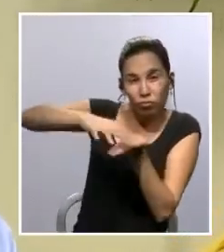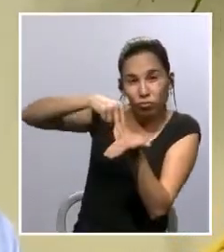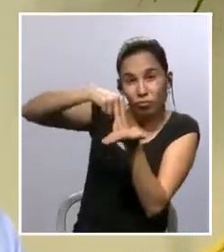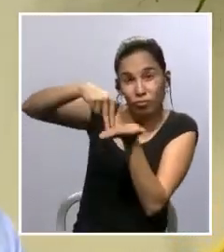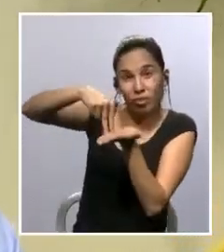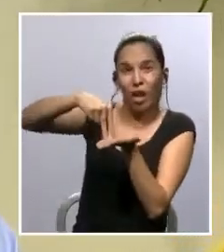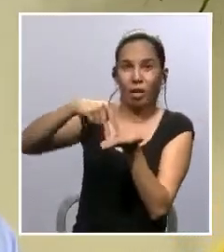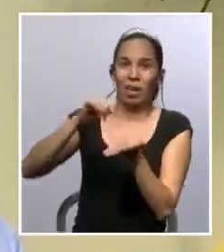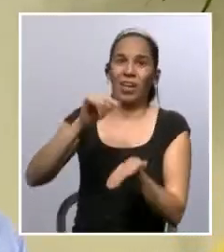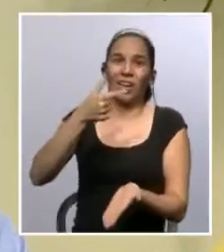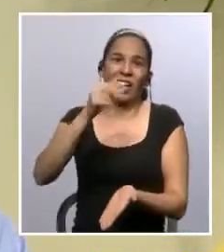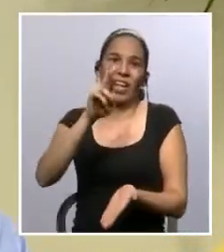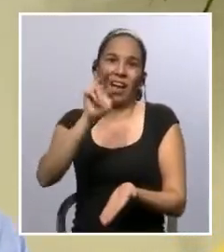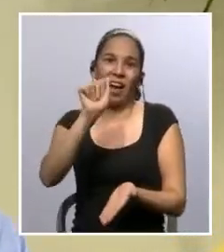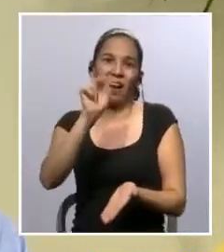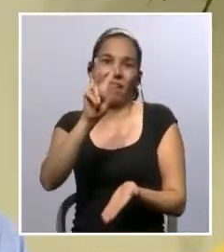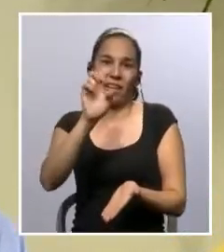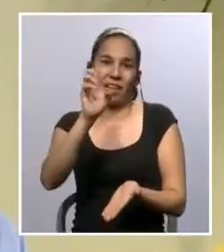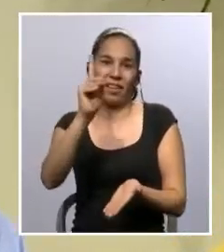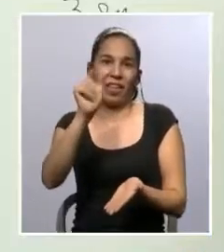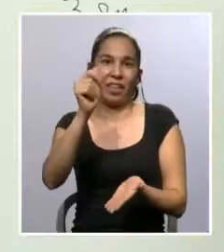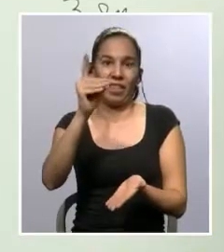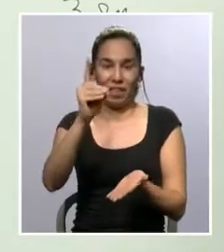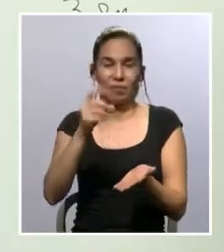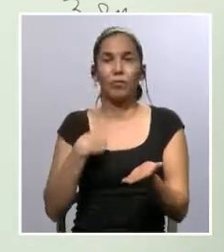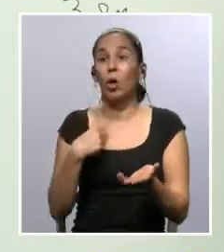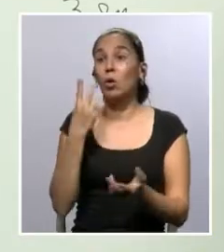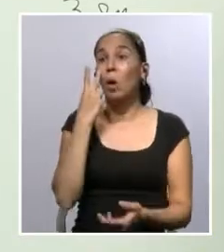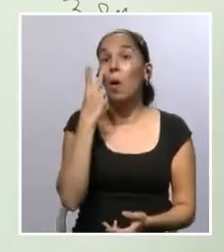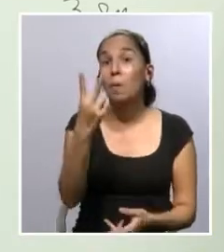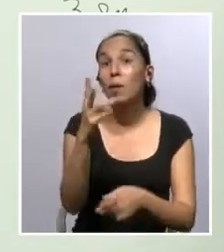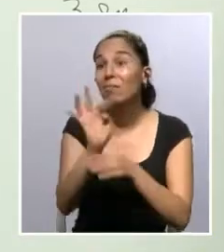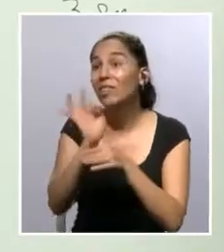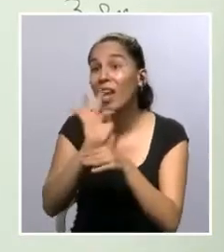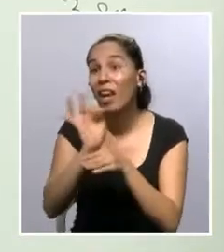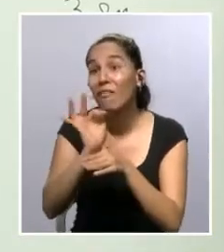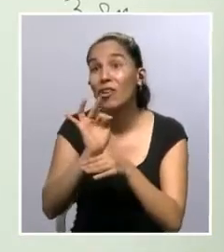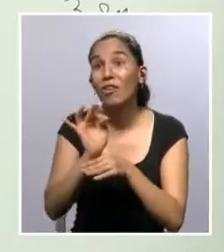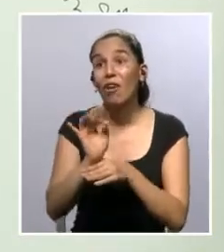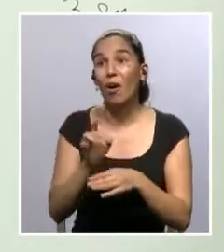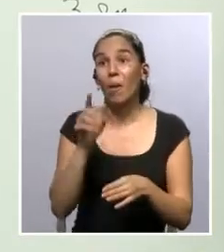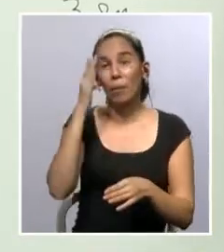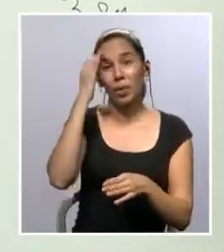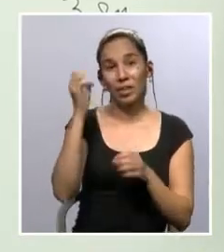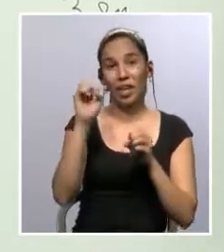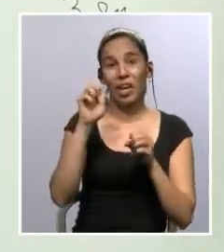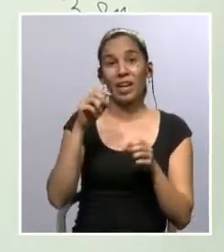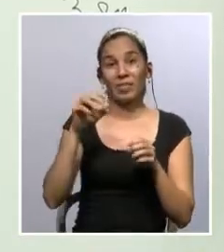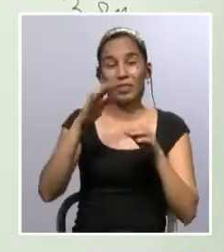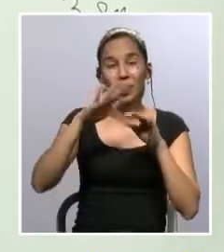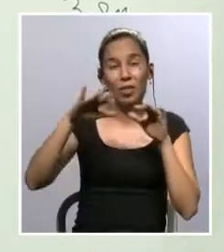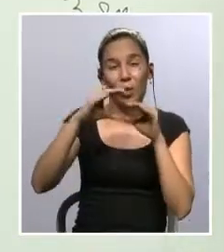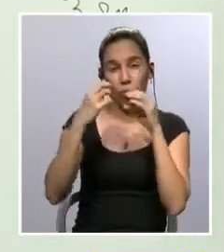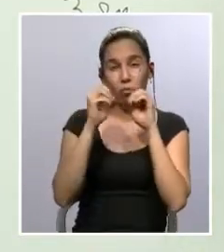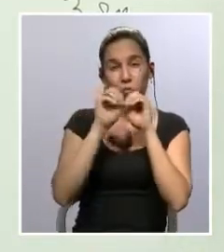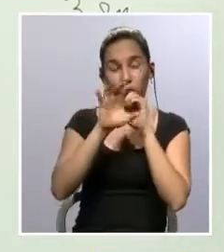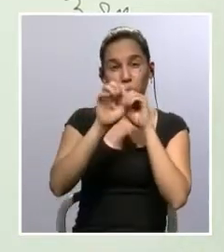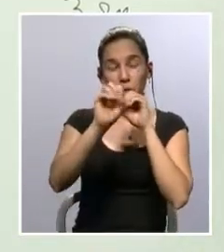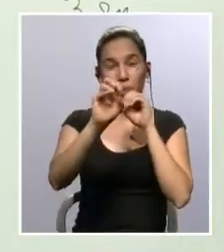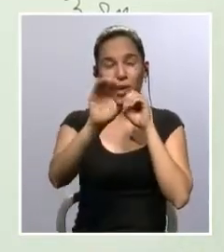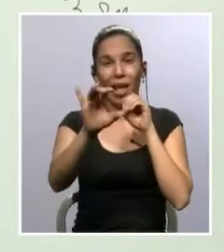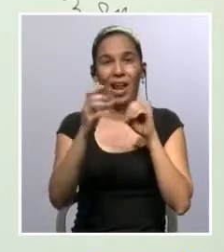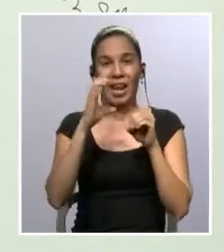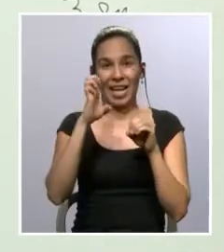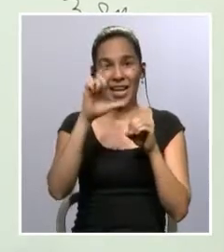de la gravedad, por ejemplo. No nos veríamos a través de la televisión, no habría campos electromagnéticos, ondas que transmitan la